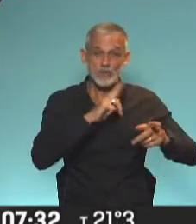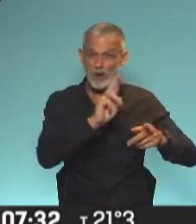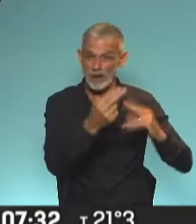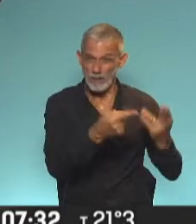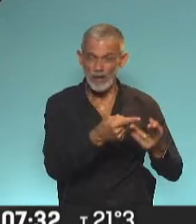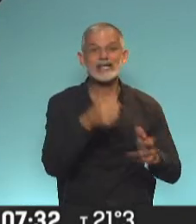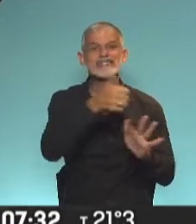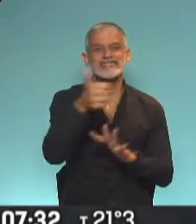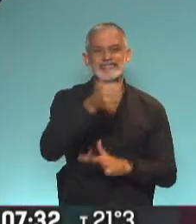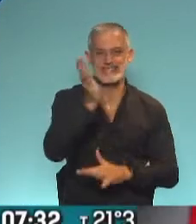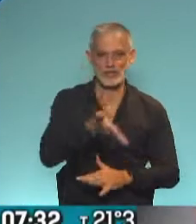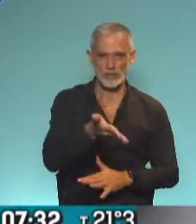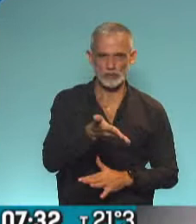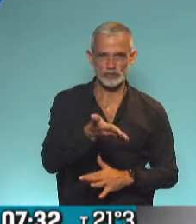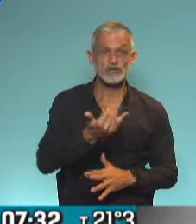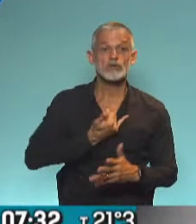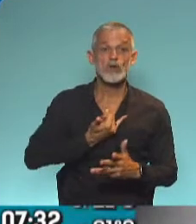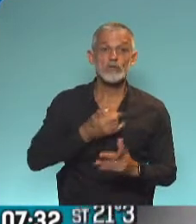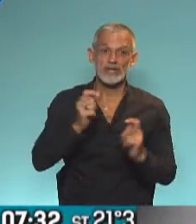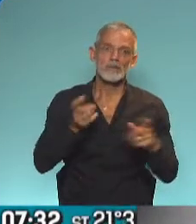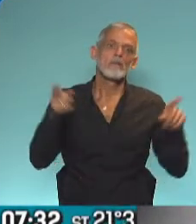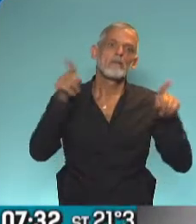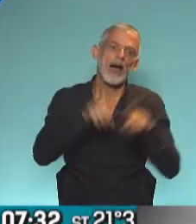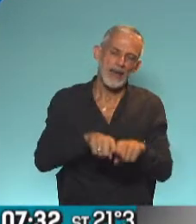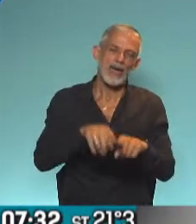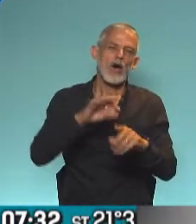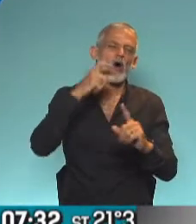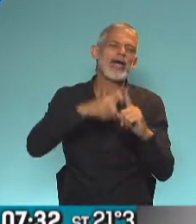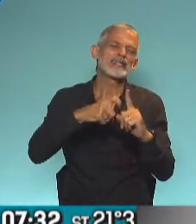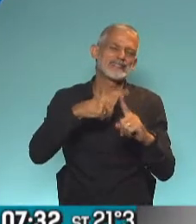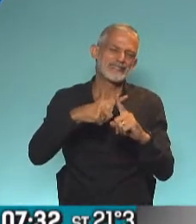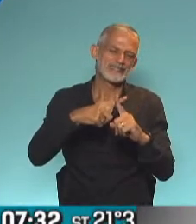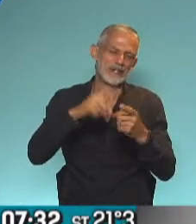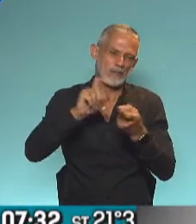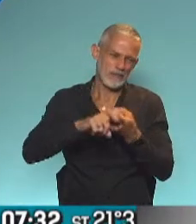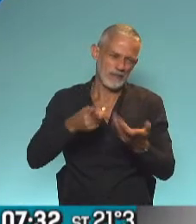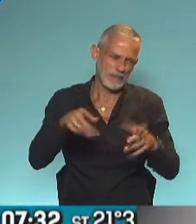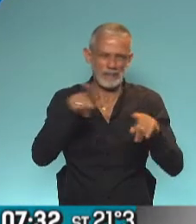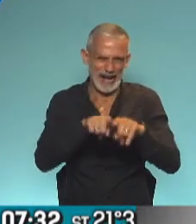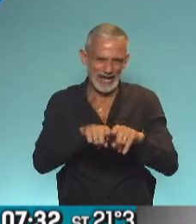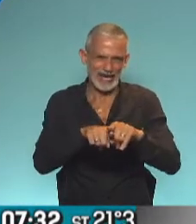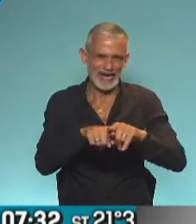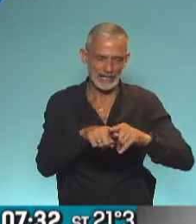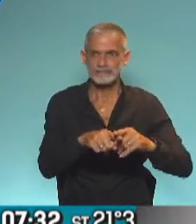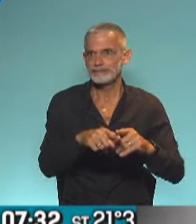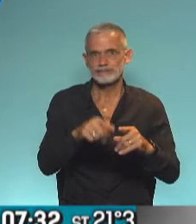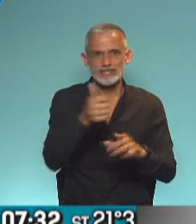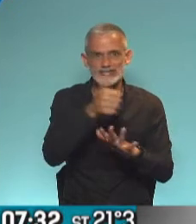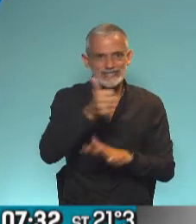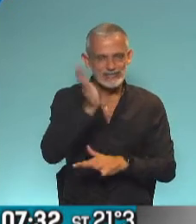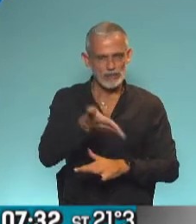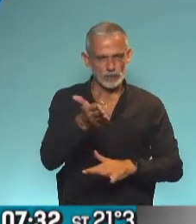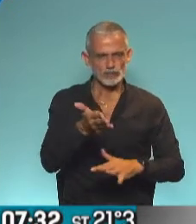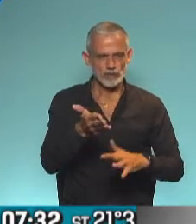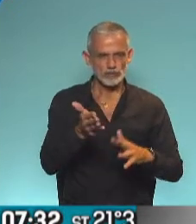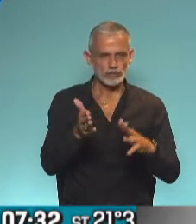Bueno, el 66% fueron efectuados por parejas y exparejas. Esto, y lo venimos repitiendo, ¿no? Tiene que ver con esta